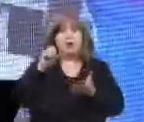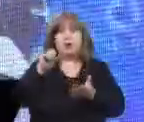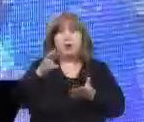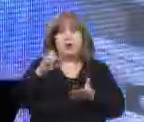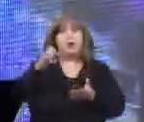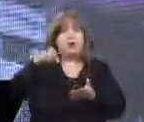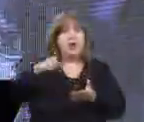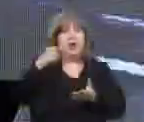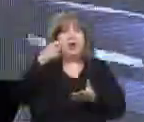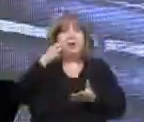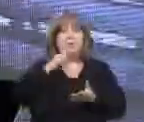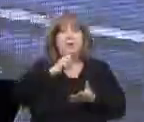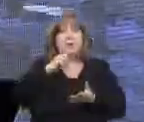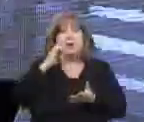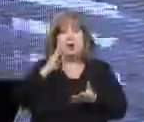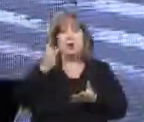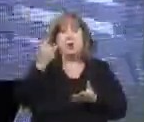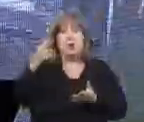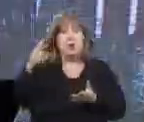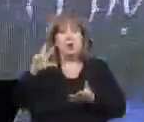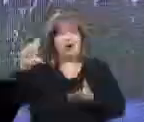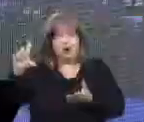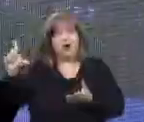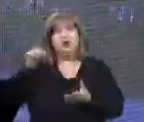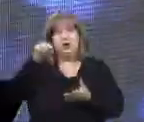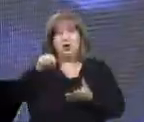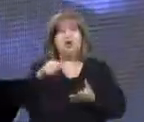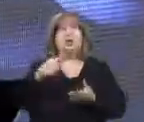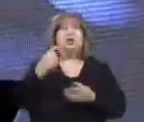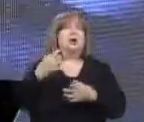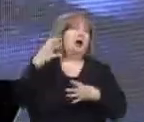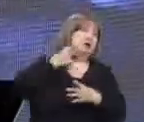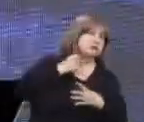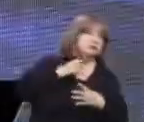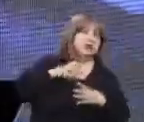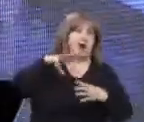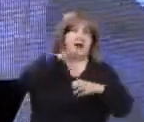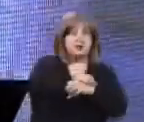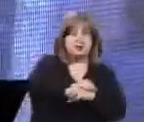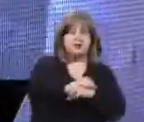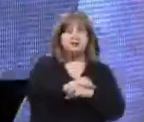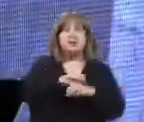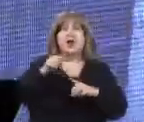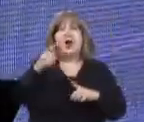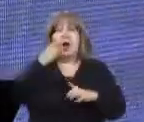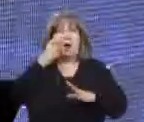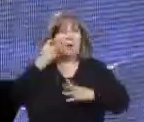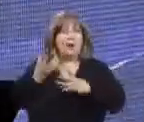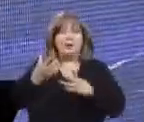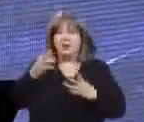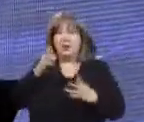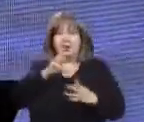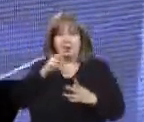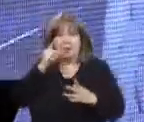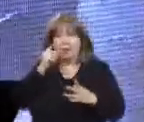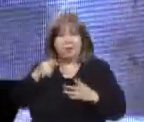habría que habría no que atacó a esta pequeña de un año y medio provocándole serias heridas finalmente el animal fue sacrificado justamente